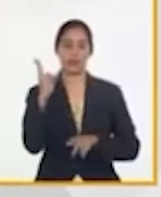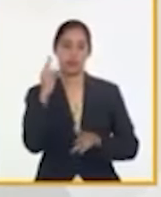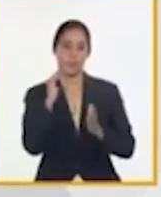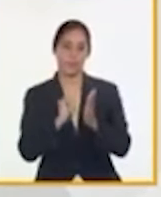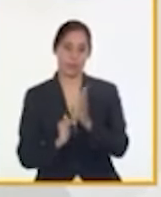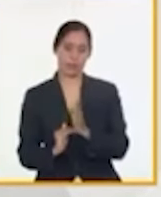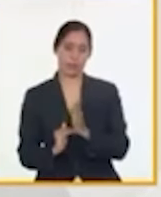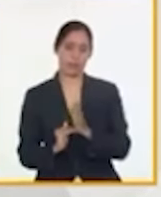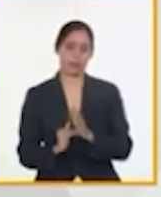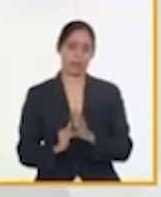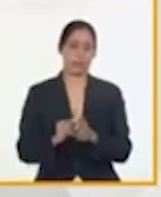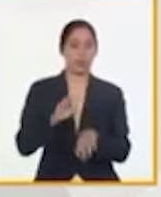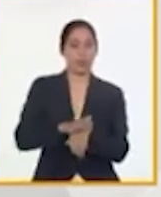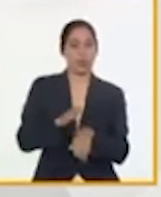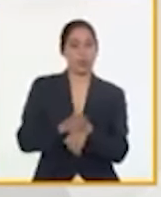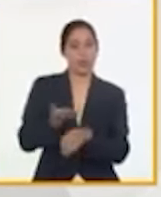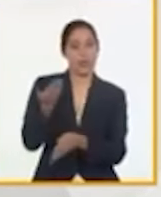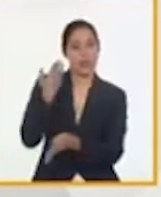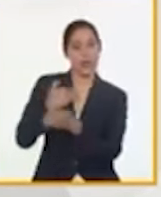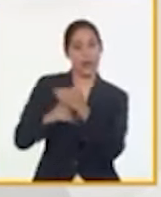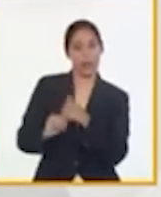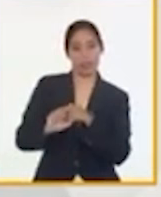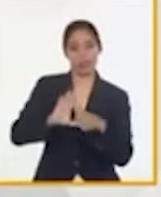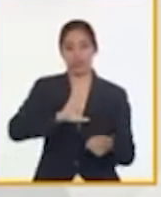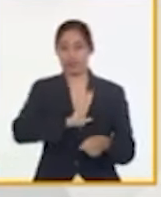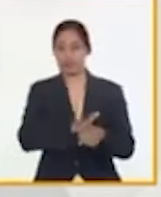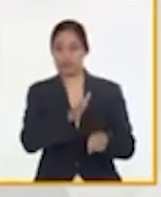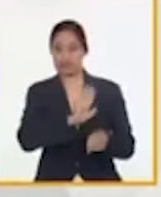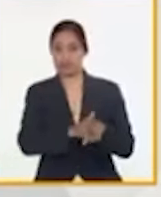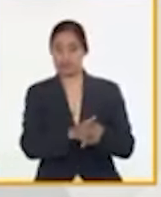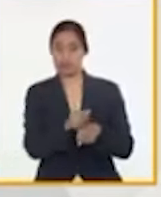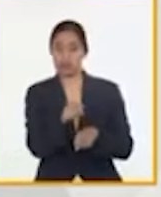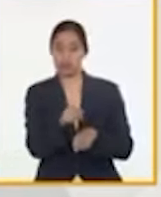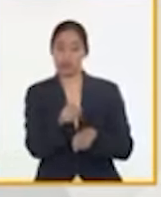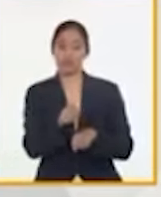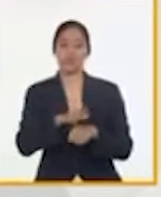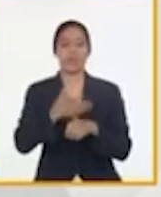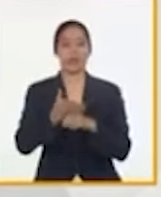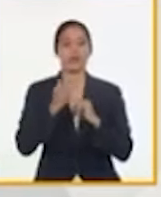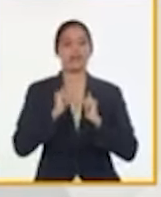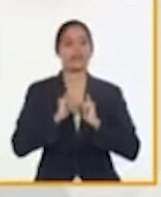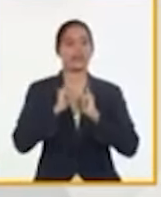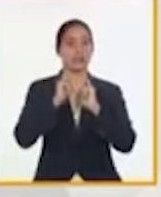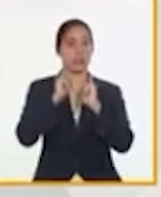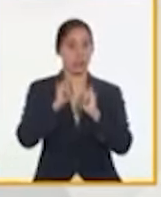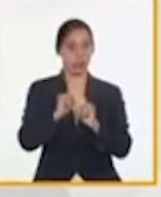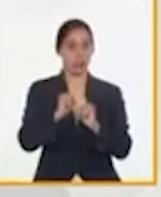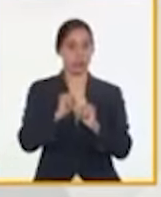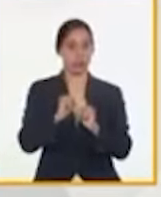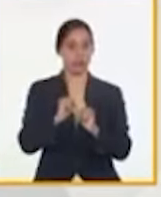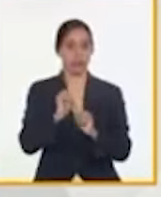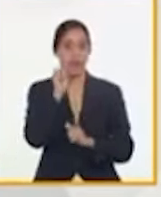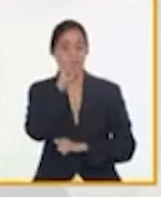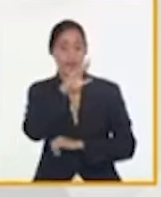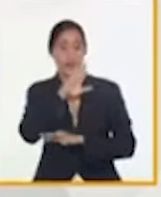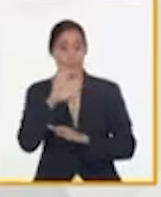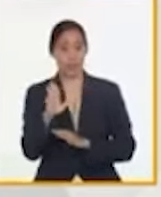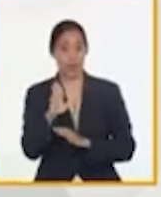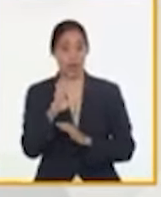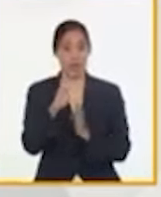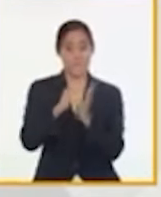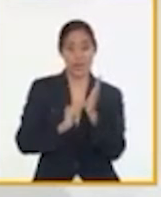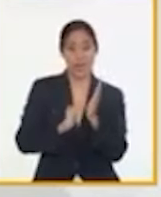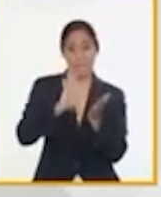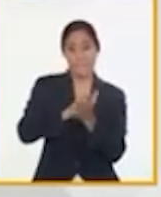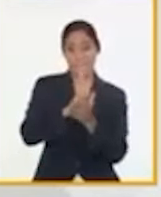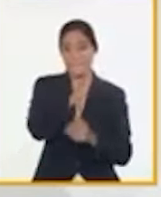La pandemia fue la un pandemia, o elemento sea, que fue un parteaguas ahí, ¿no? esto se anuncia a finales de marzo, o sea, a finales de marzo del